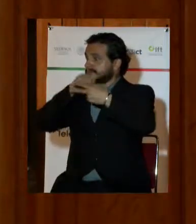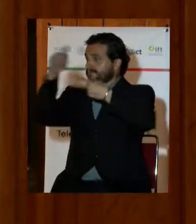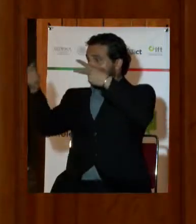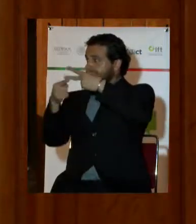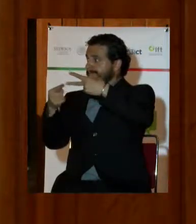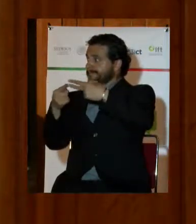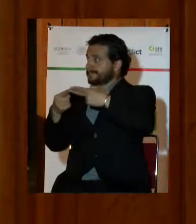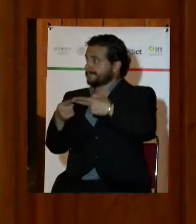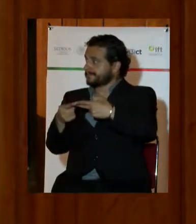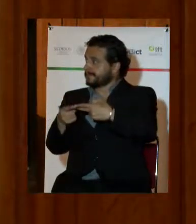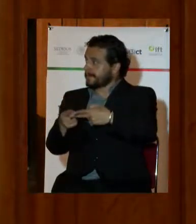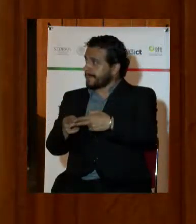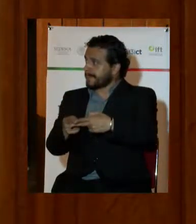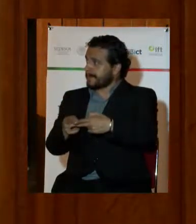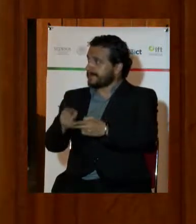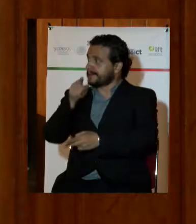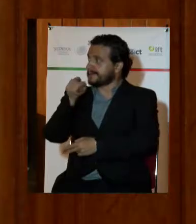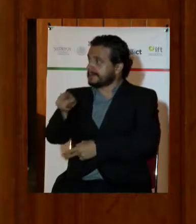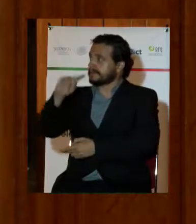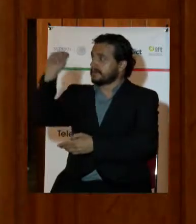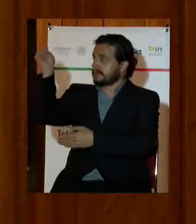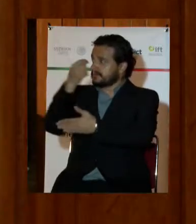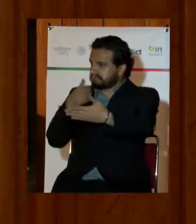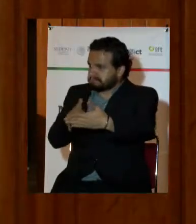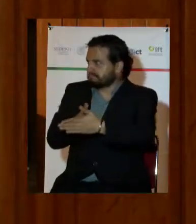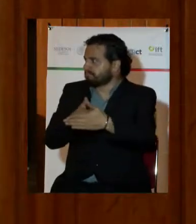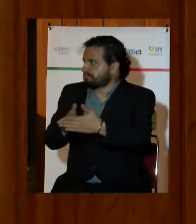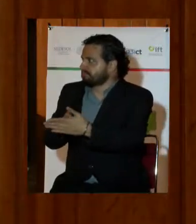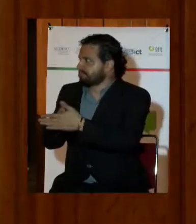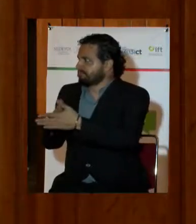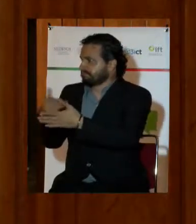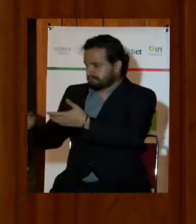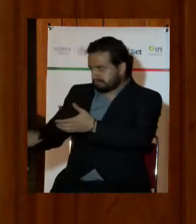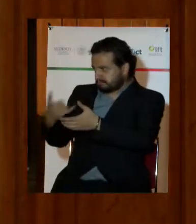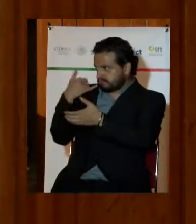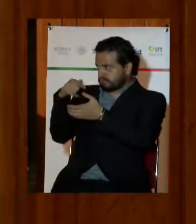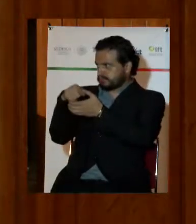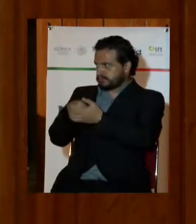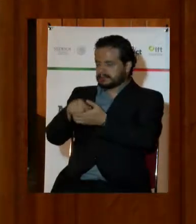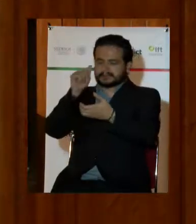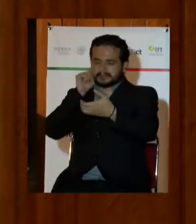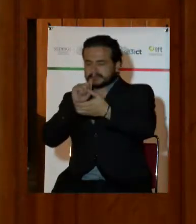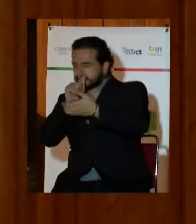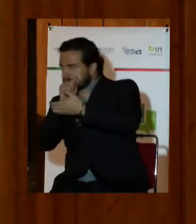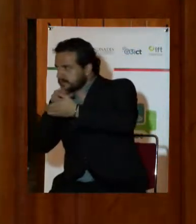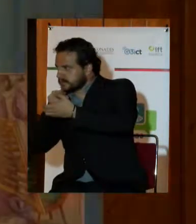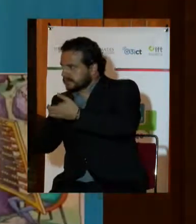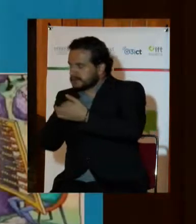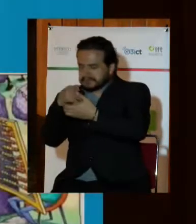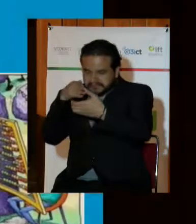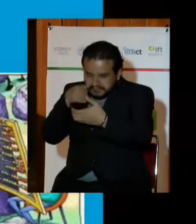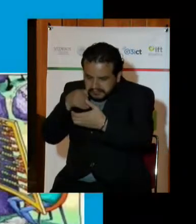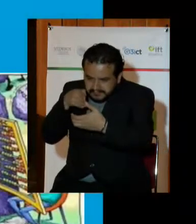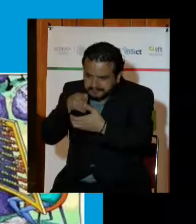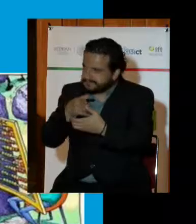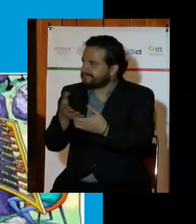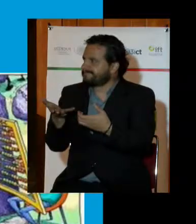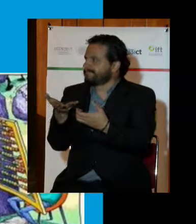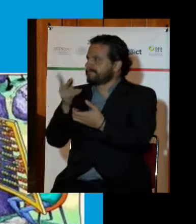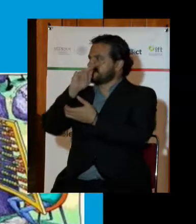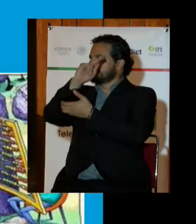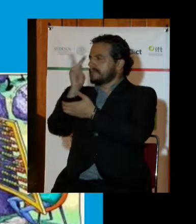es cuando el dispositivo no está adaptado o no soporta los periféricos o los programas para